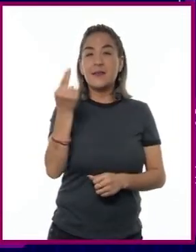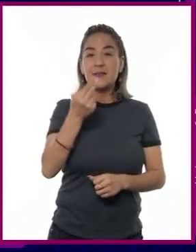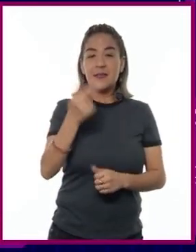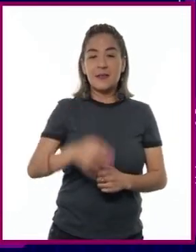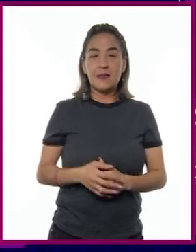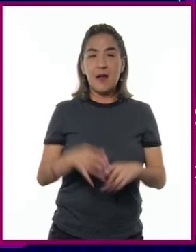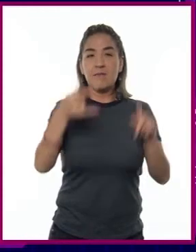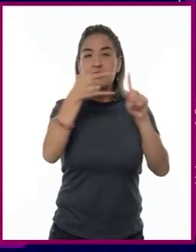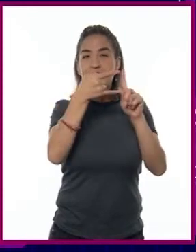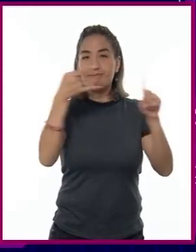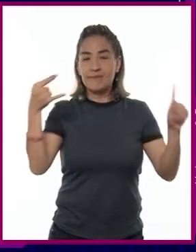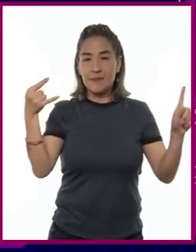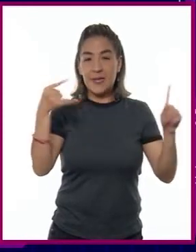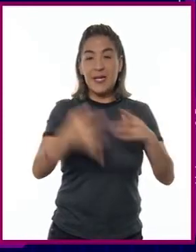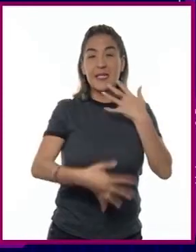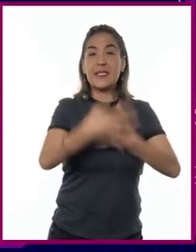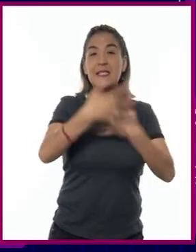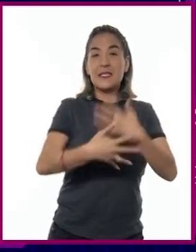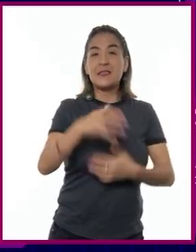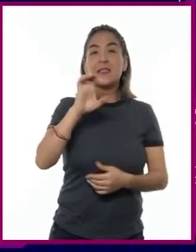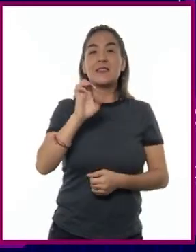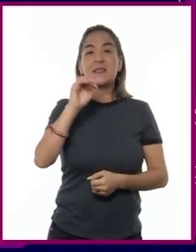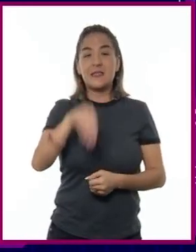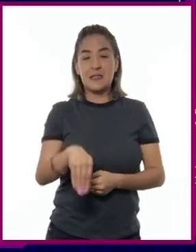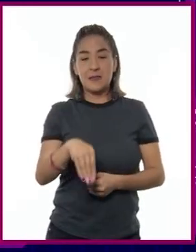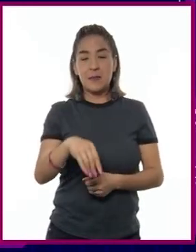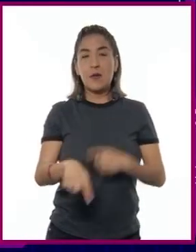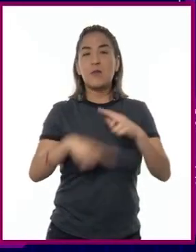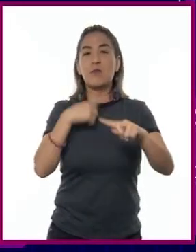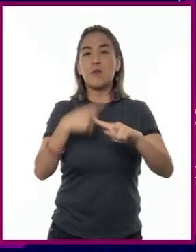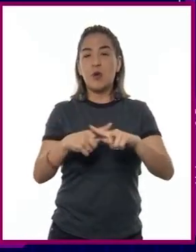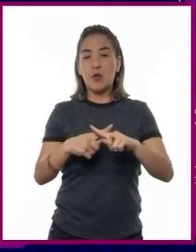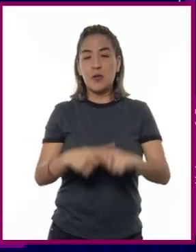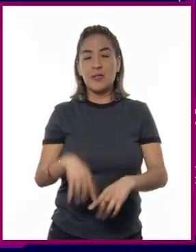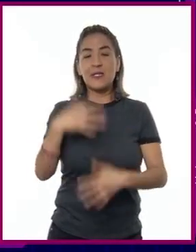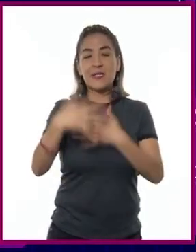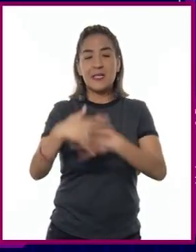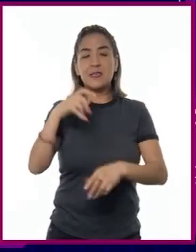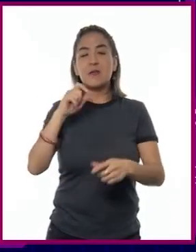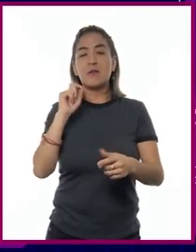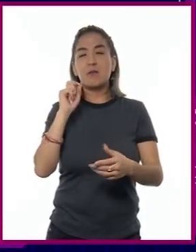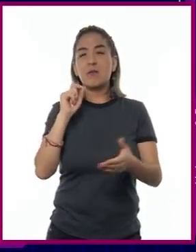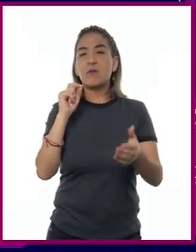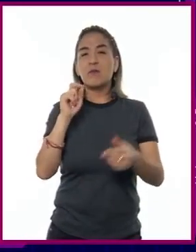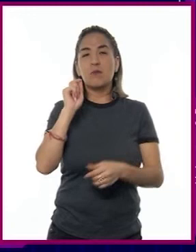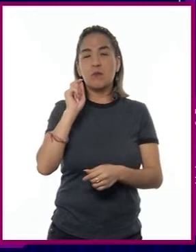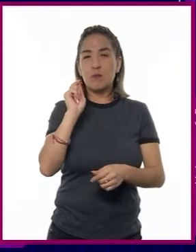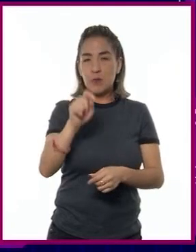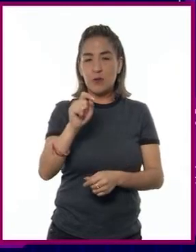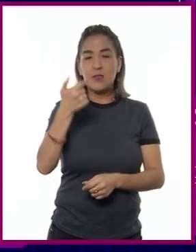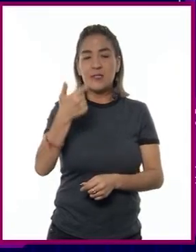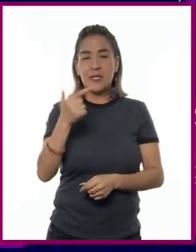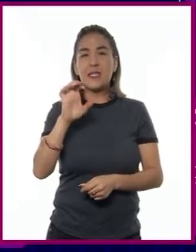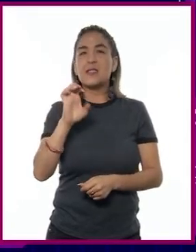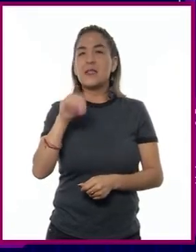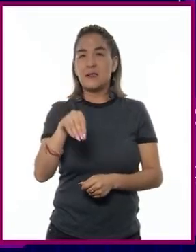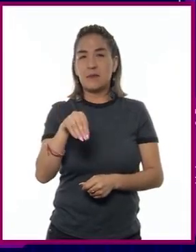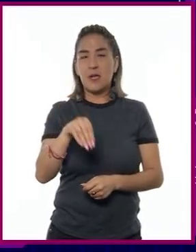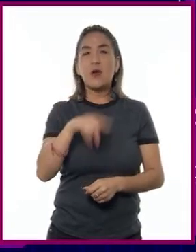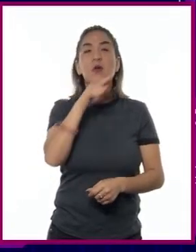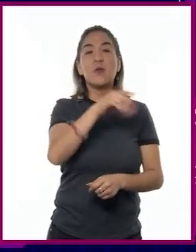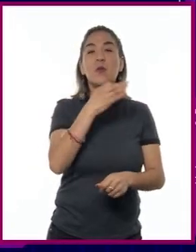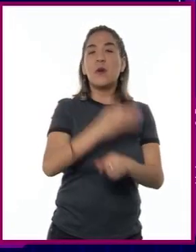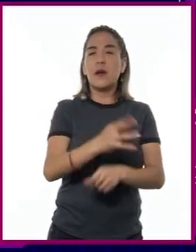un rectángulo de 15 centímetros por 15.7 centímetros.